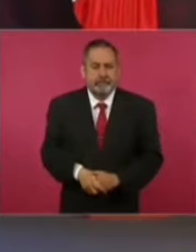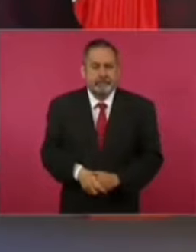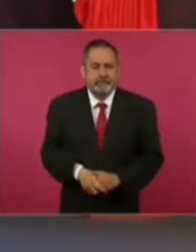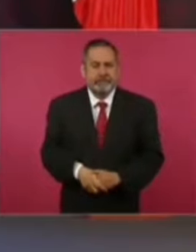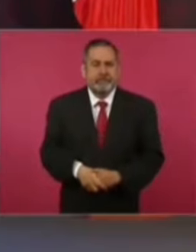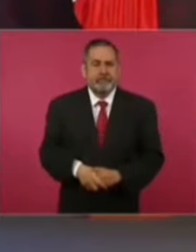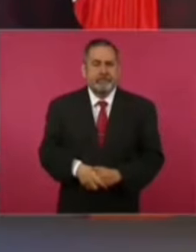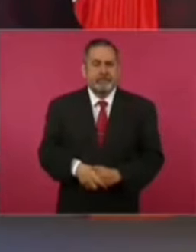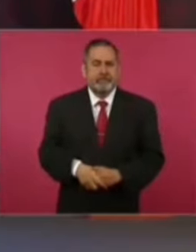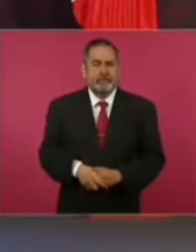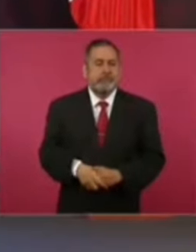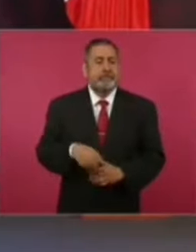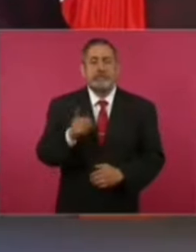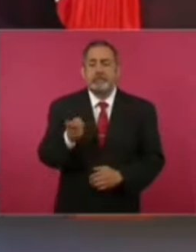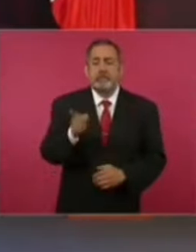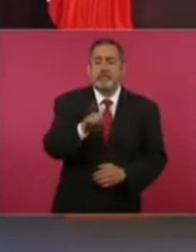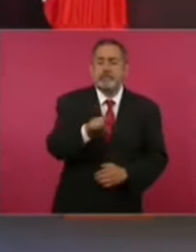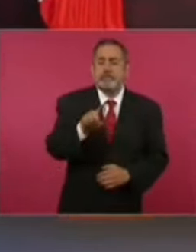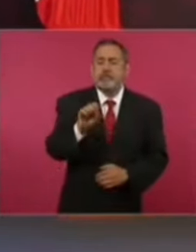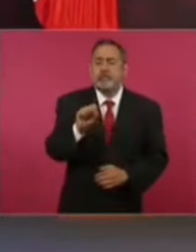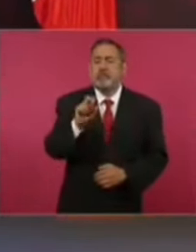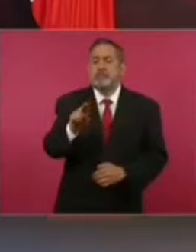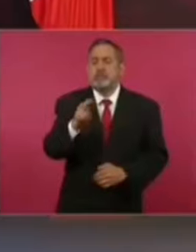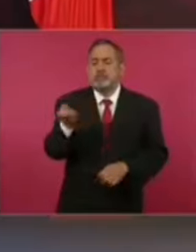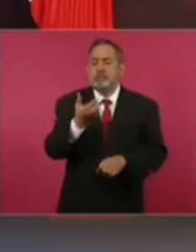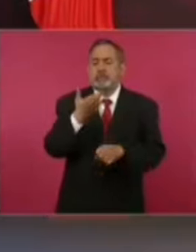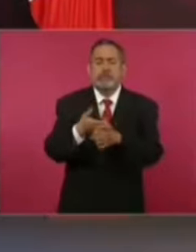¿Y quién era su secretario de seguridad?